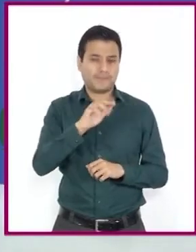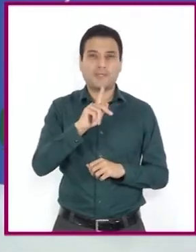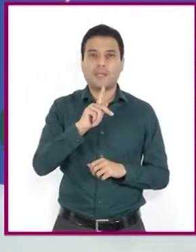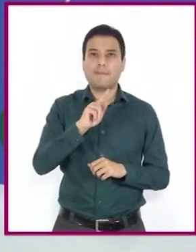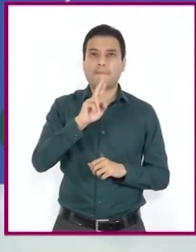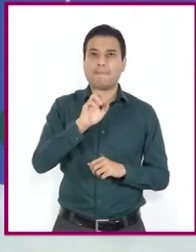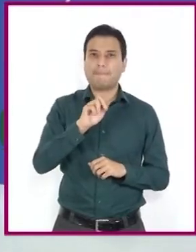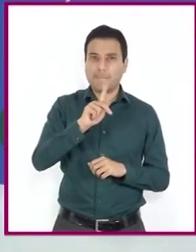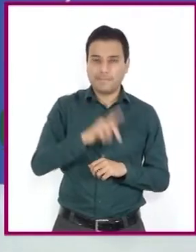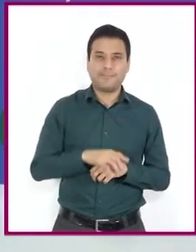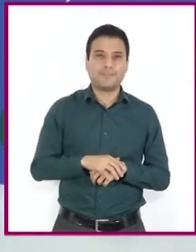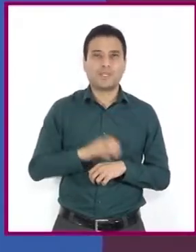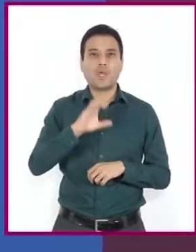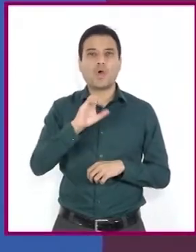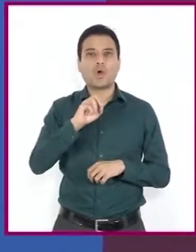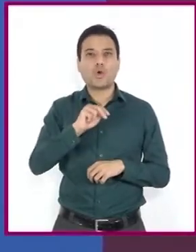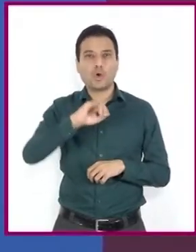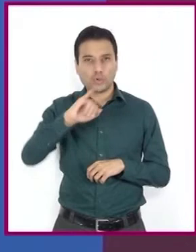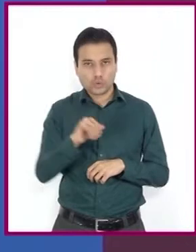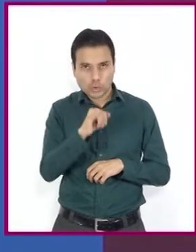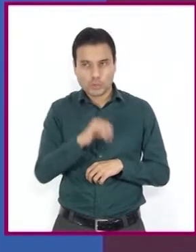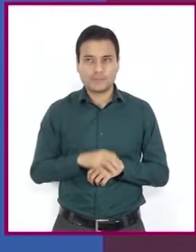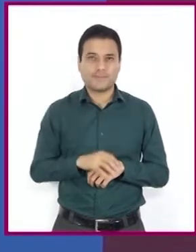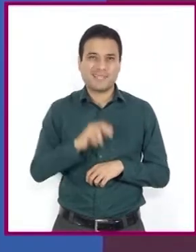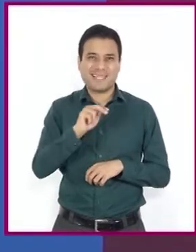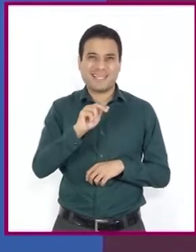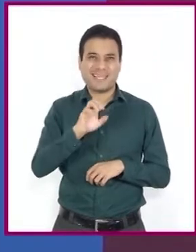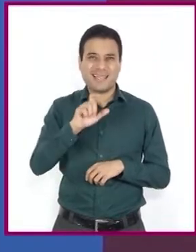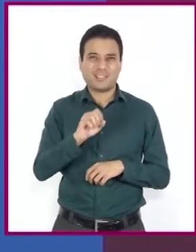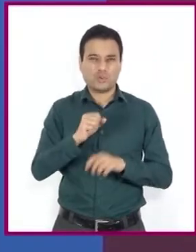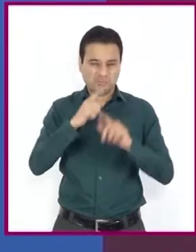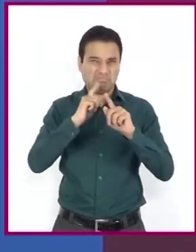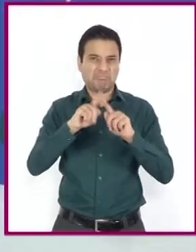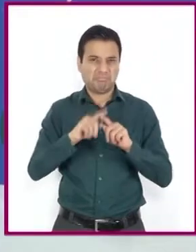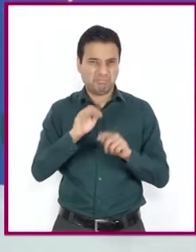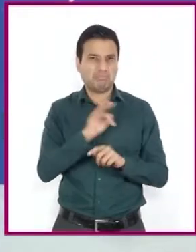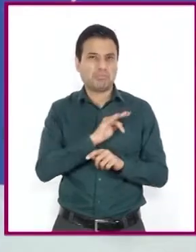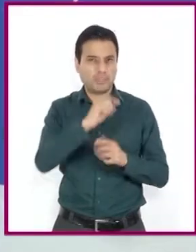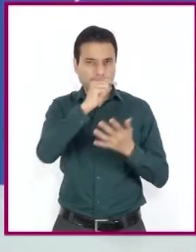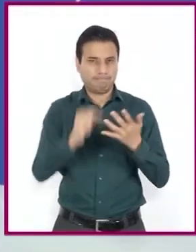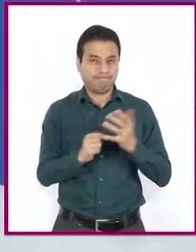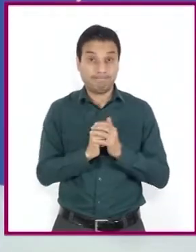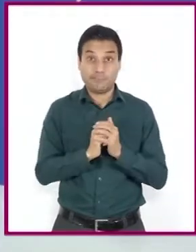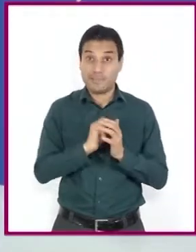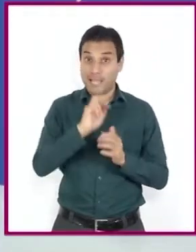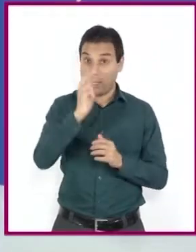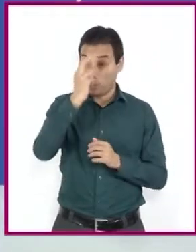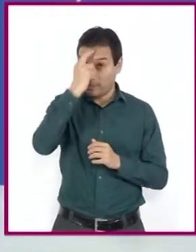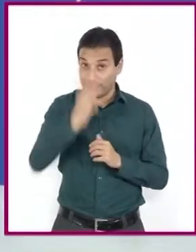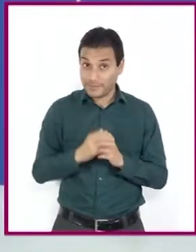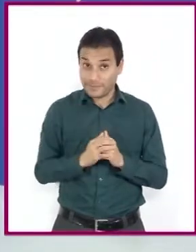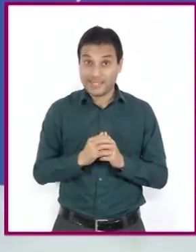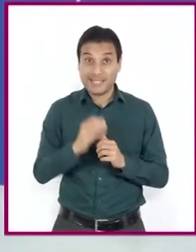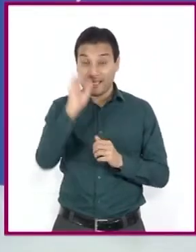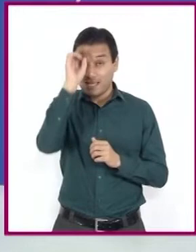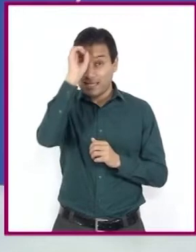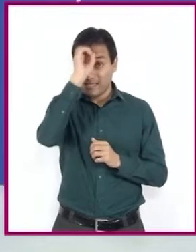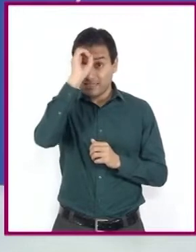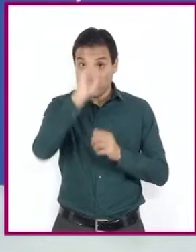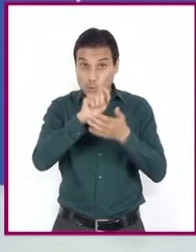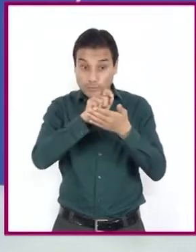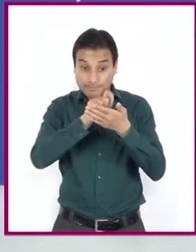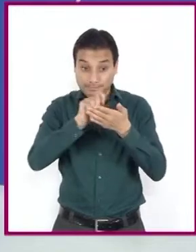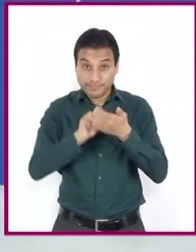preposiciones, conjunciones o nexos subordinantes. No olvidemos que en un ensayo, al momento